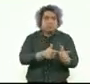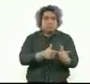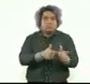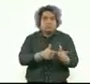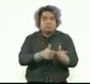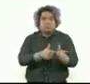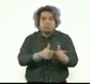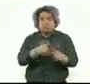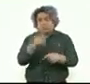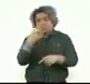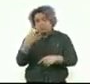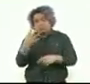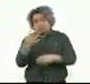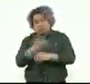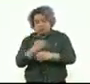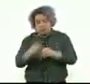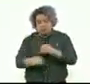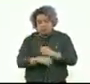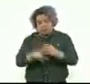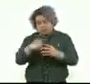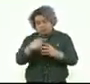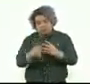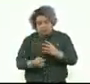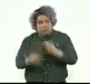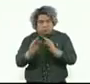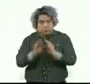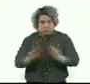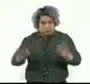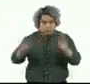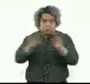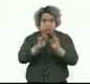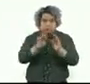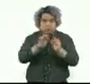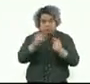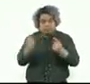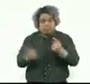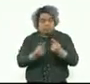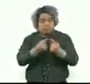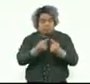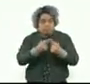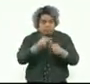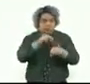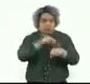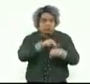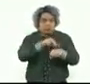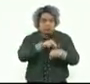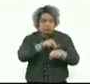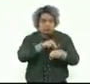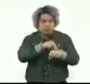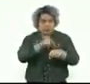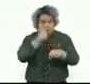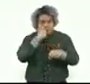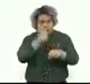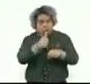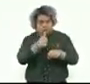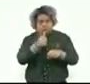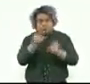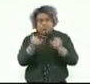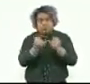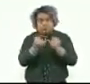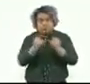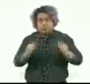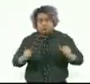4 pilares en la salud. Lo primero fueron médicos y el INSABI